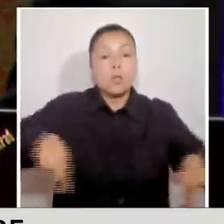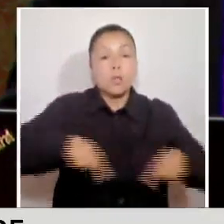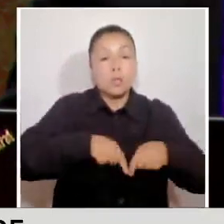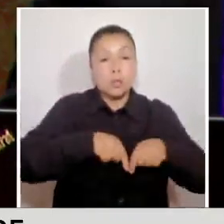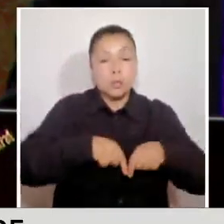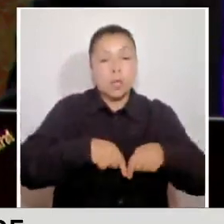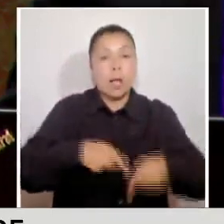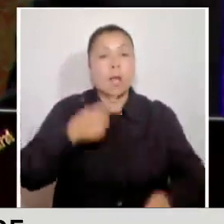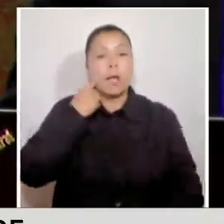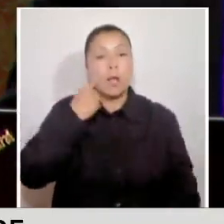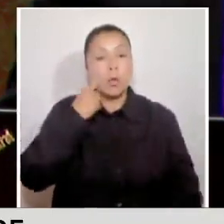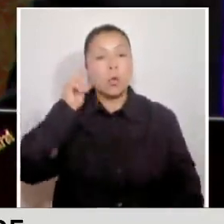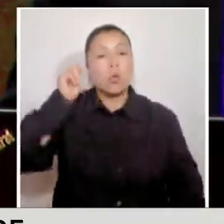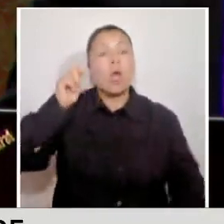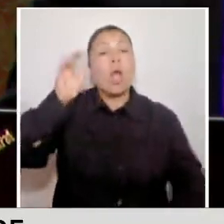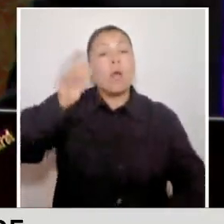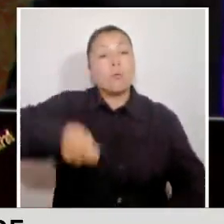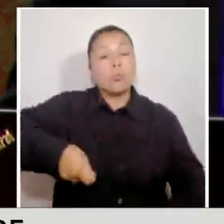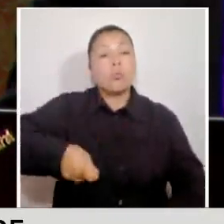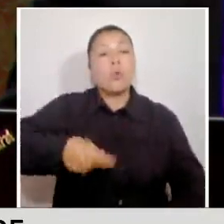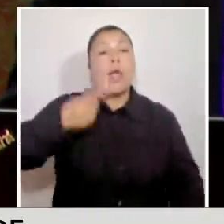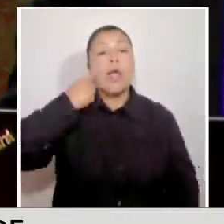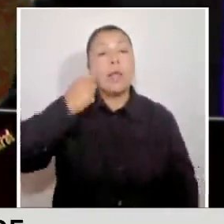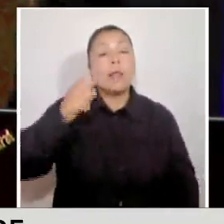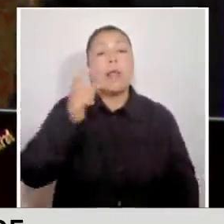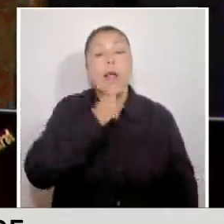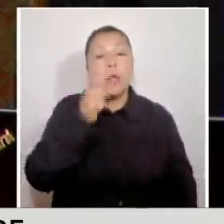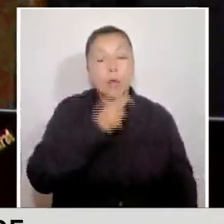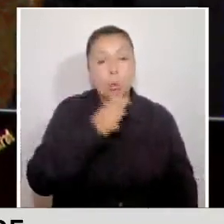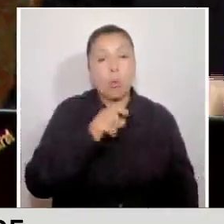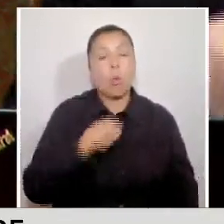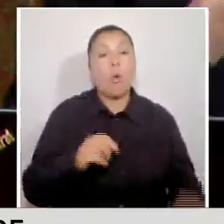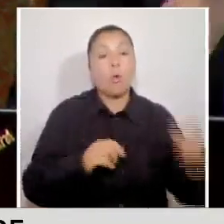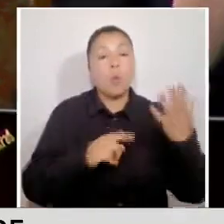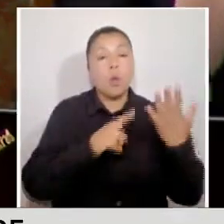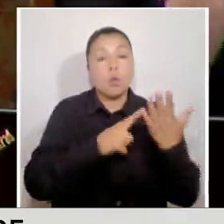estas apelaciones en día feriados número cinco